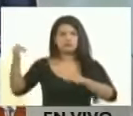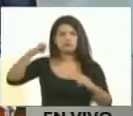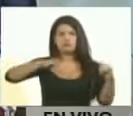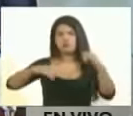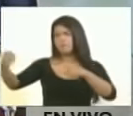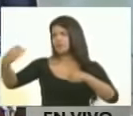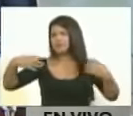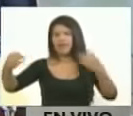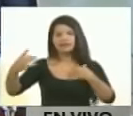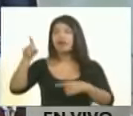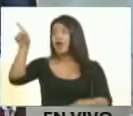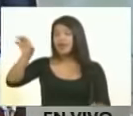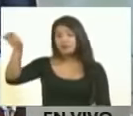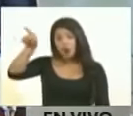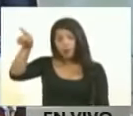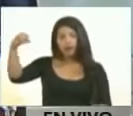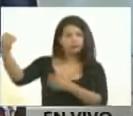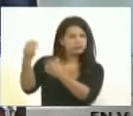Países europeos.